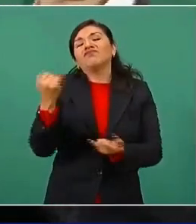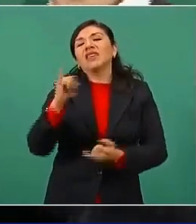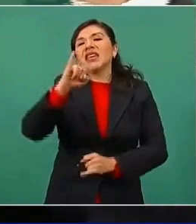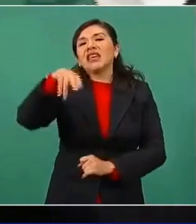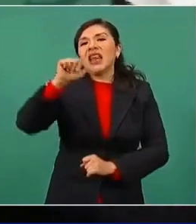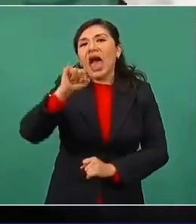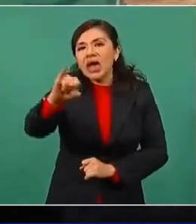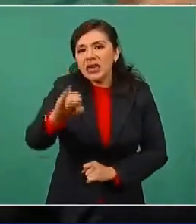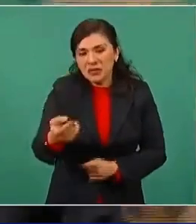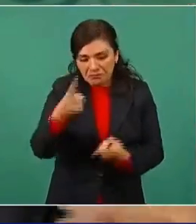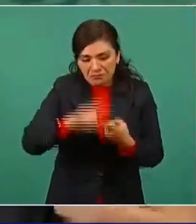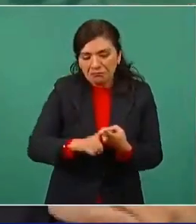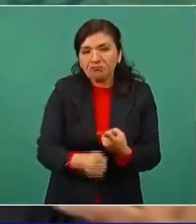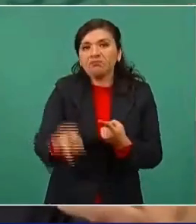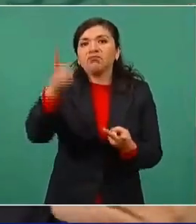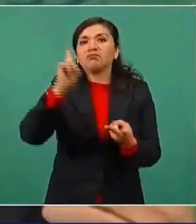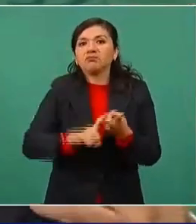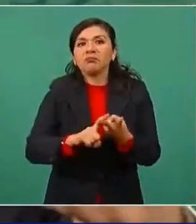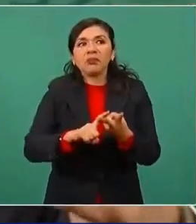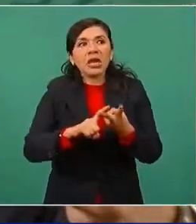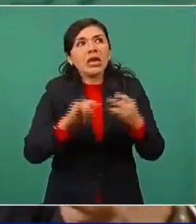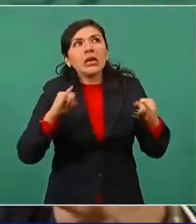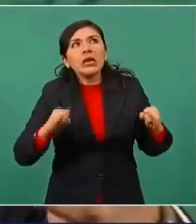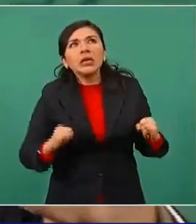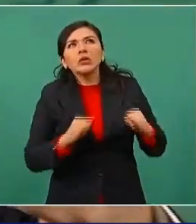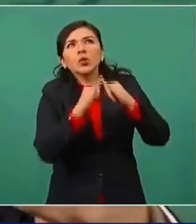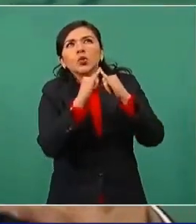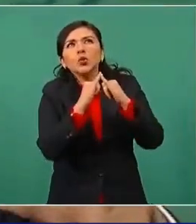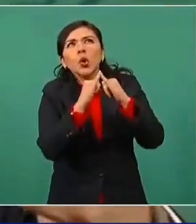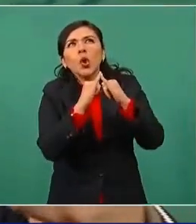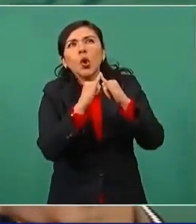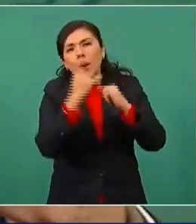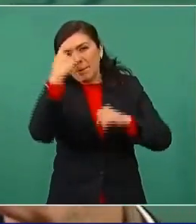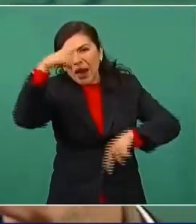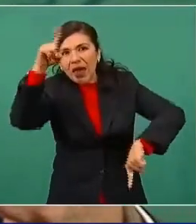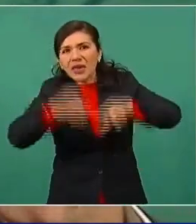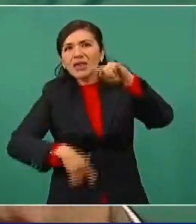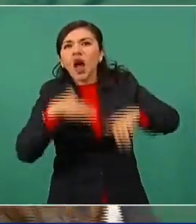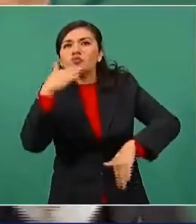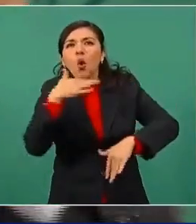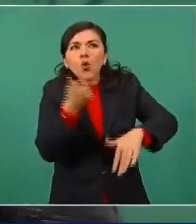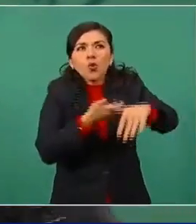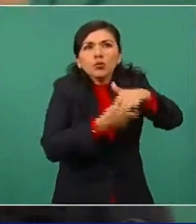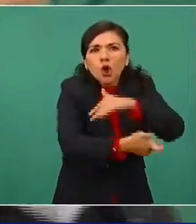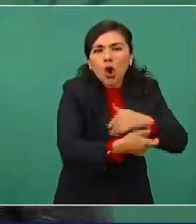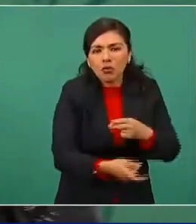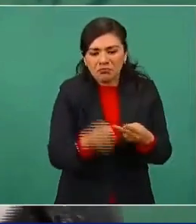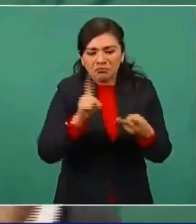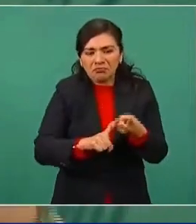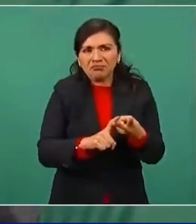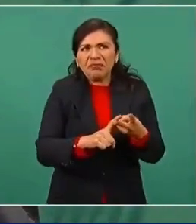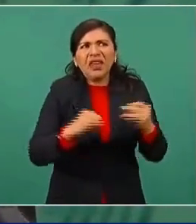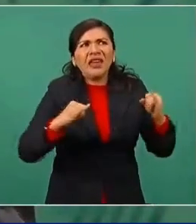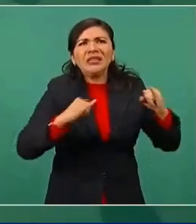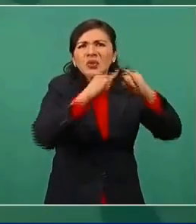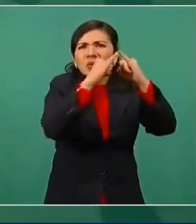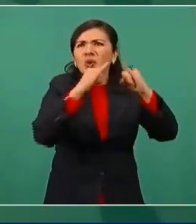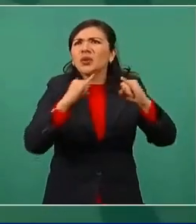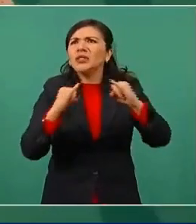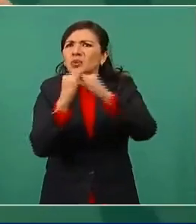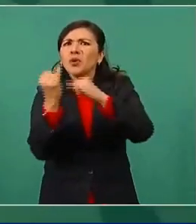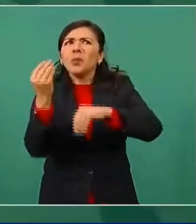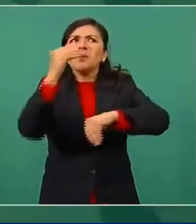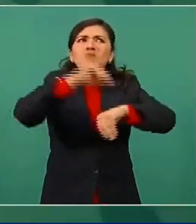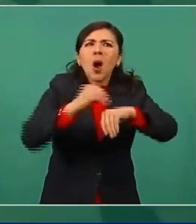¿sí? El Instituto Anticorrupción. Eso era